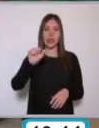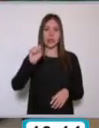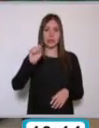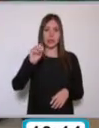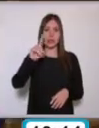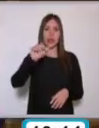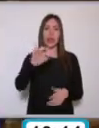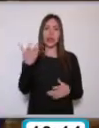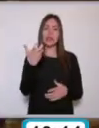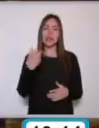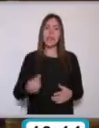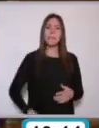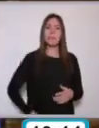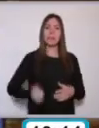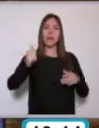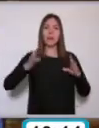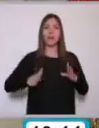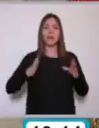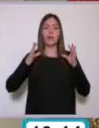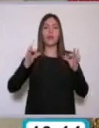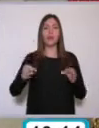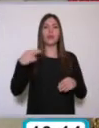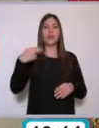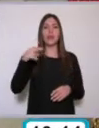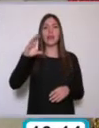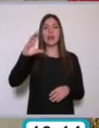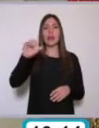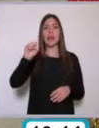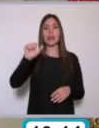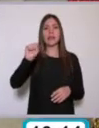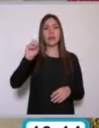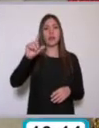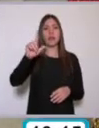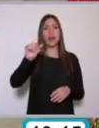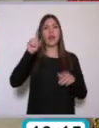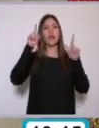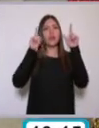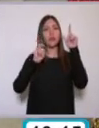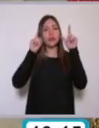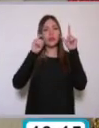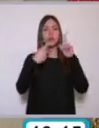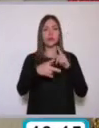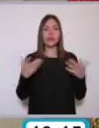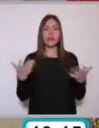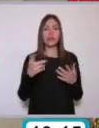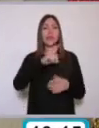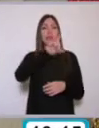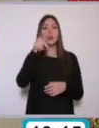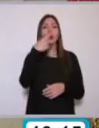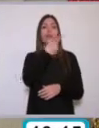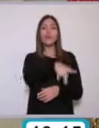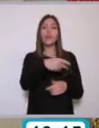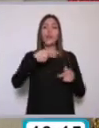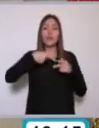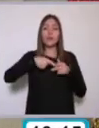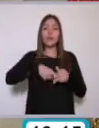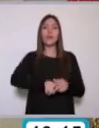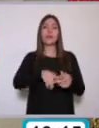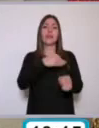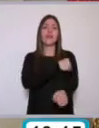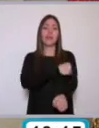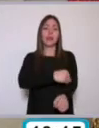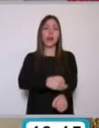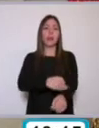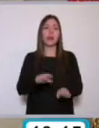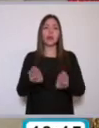información gráfica de México, que es Casasola Fotos. Y es así como la familia en algún momento inicia este trabajo